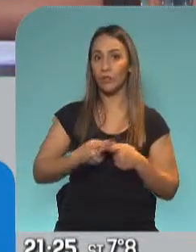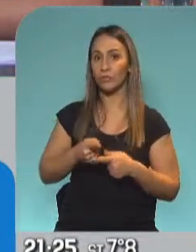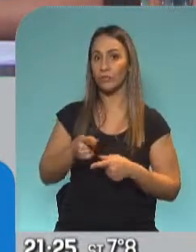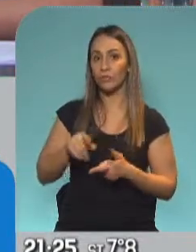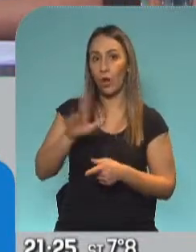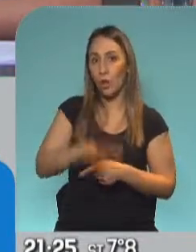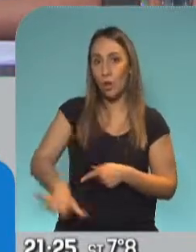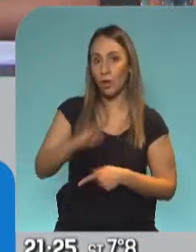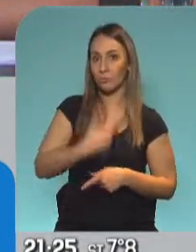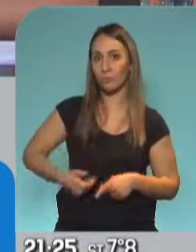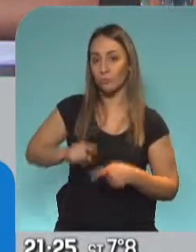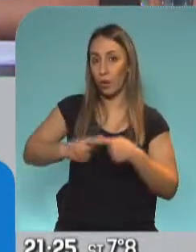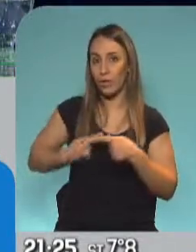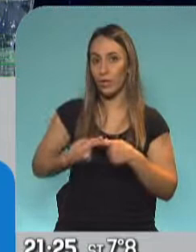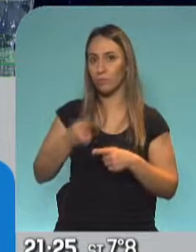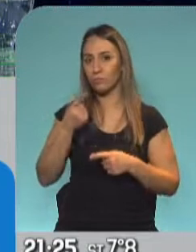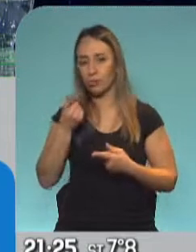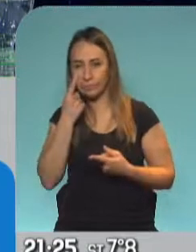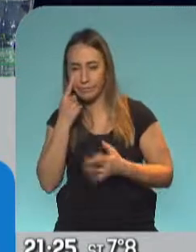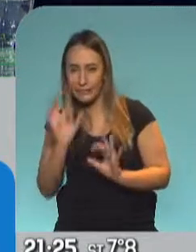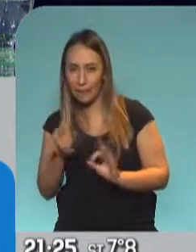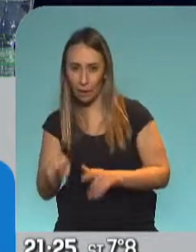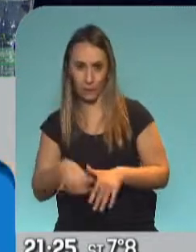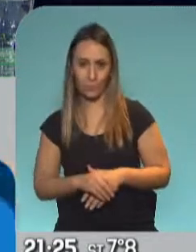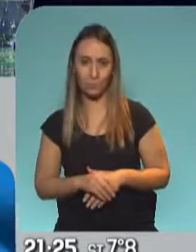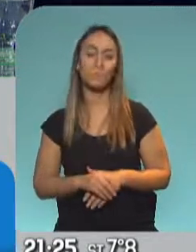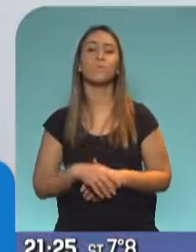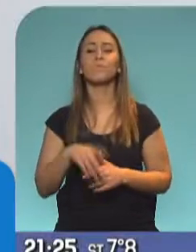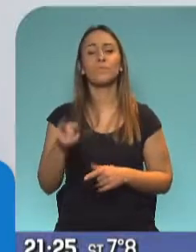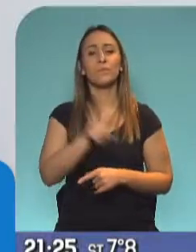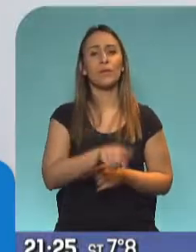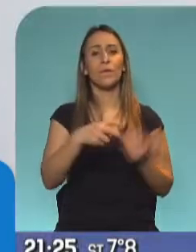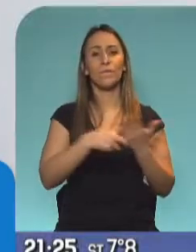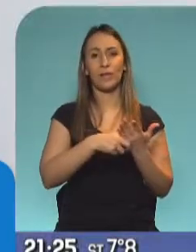estado implicadas en el caso. ¿Te parece escuchar al fiscal? Que luego te hago una pregunta.